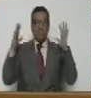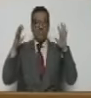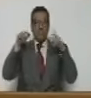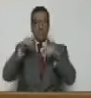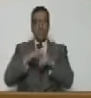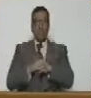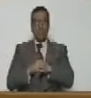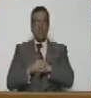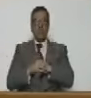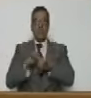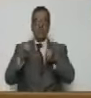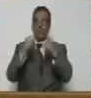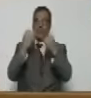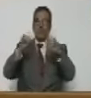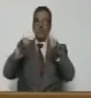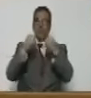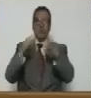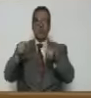él.